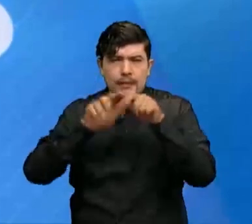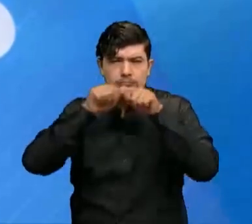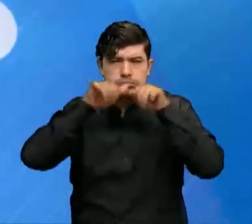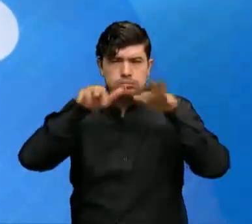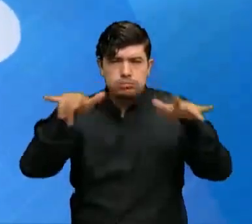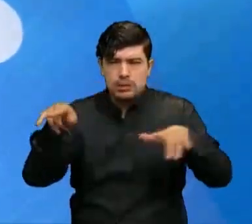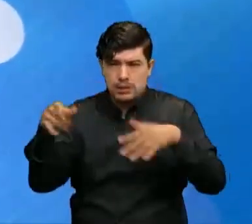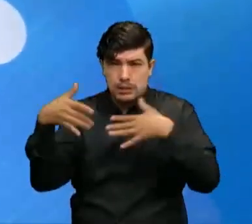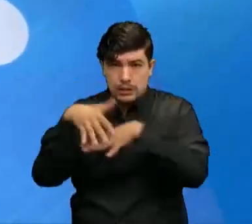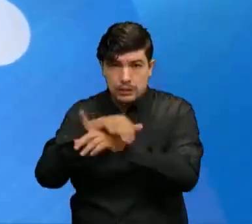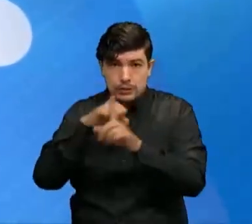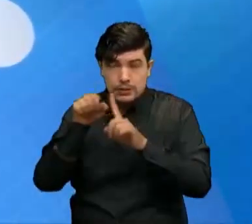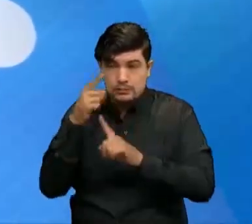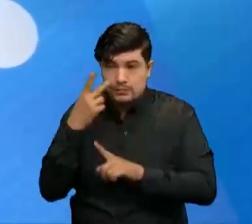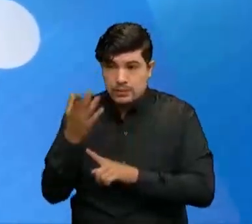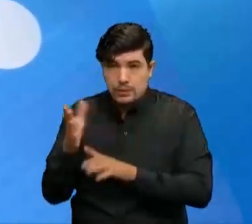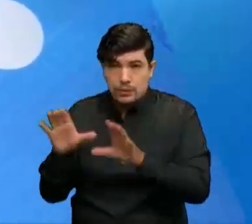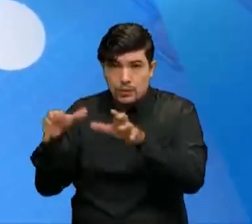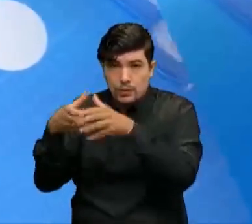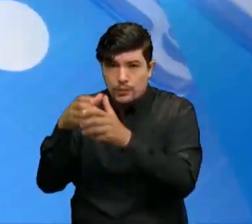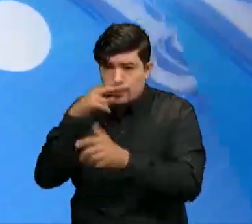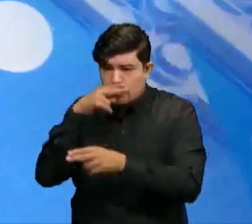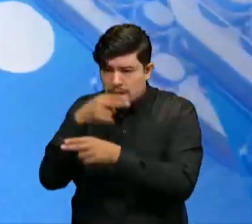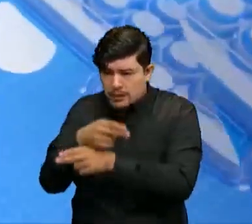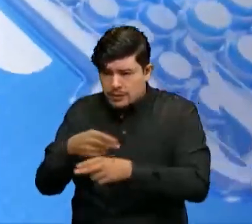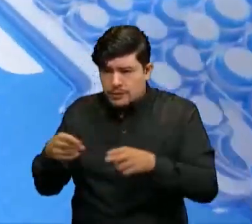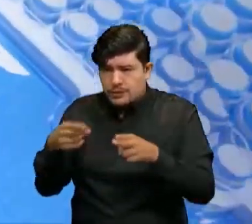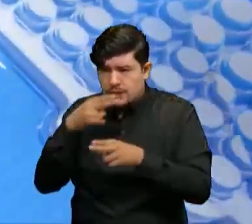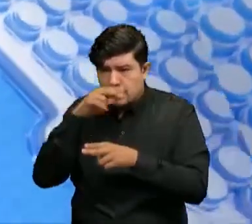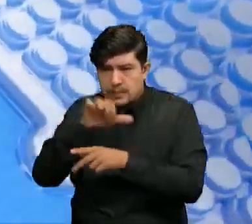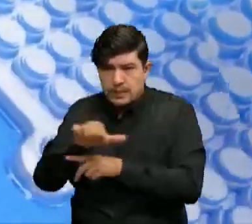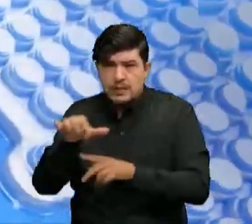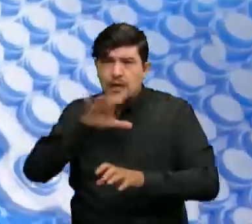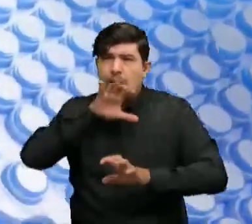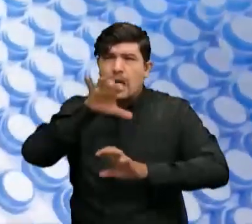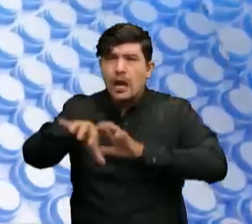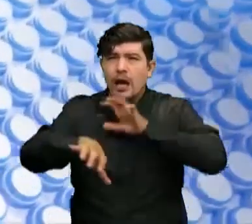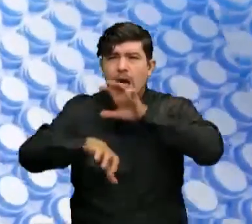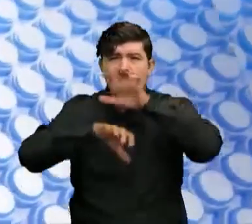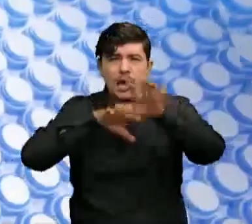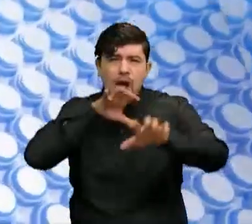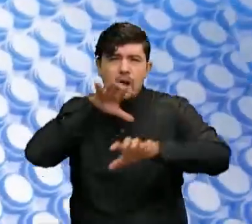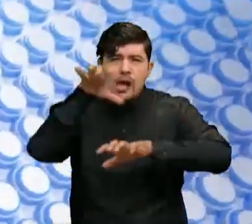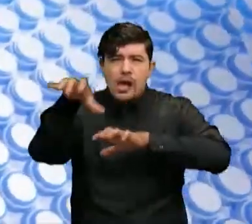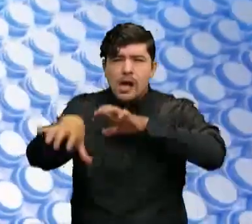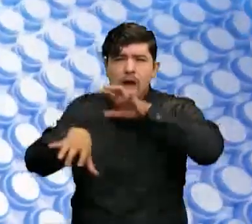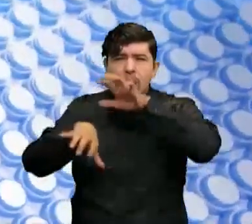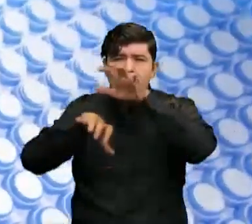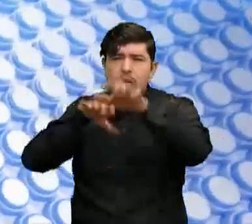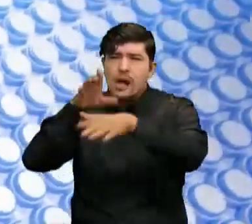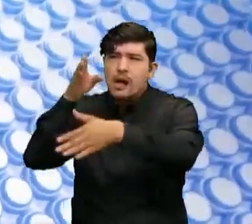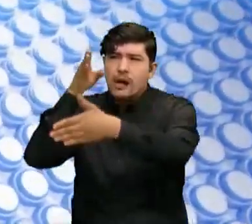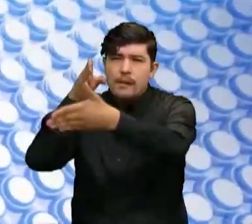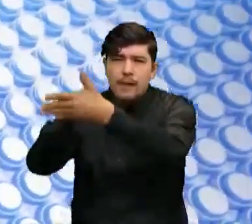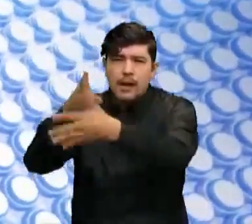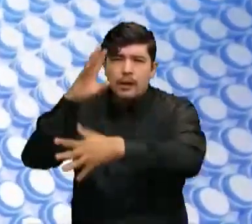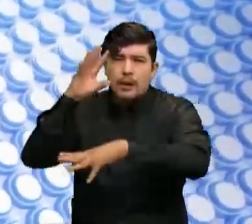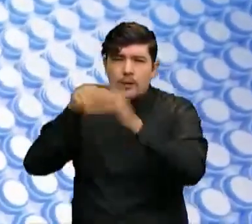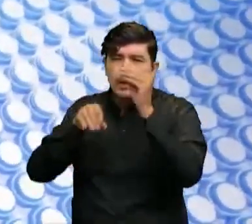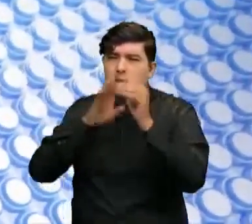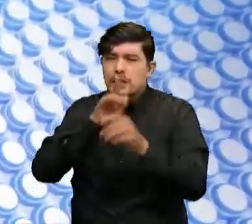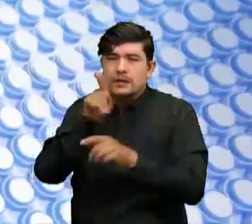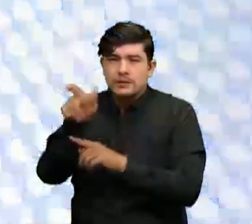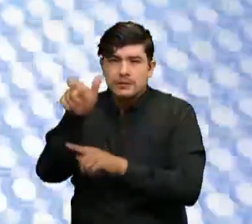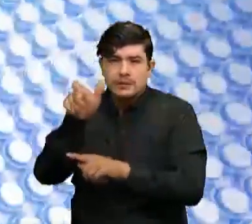video en redes sociales de un grupo masivo de niños y niñas, quienes gritaban consignas en contra del expresidente Uribe y a favor